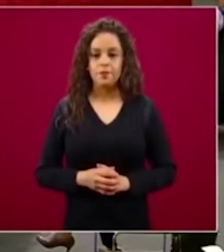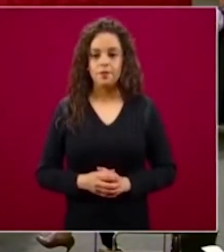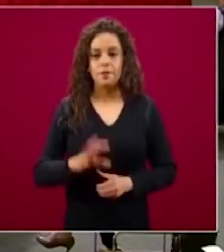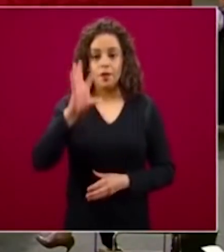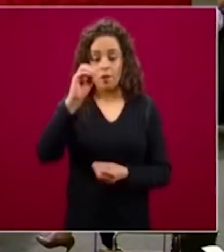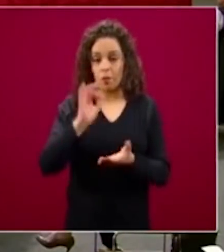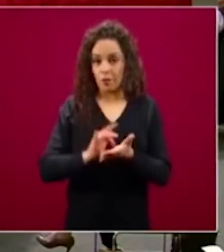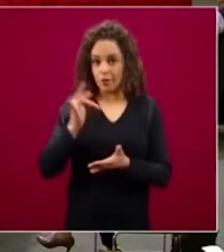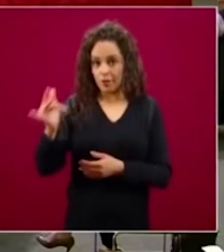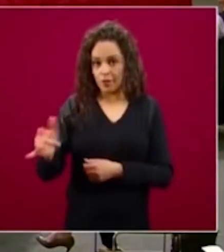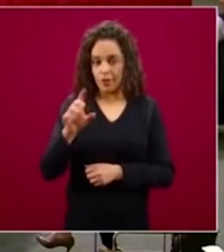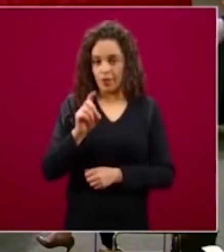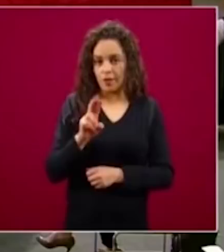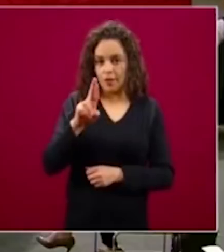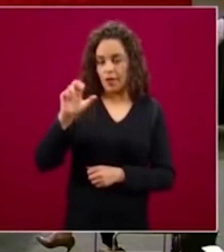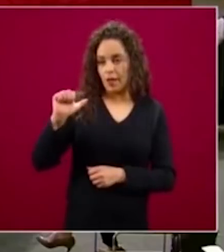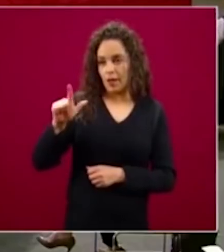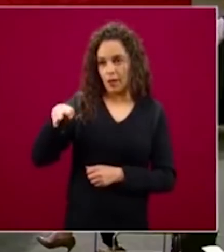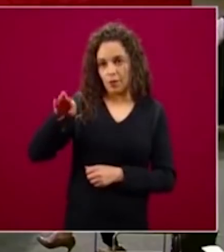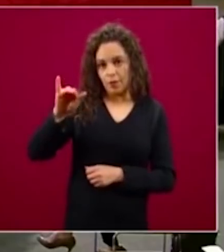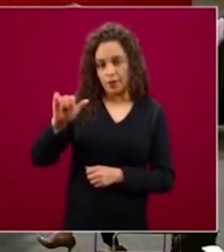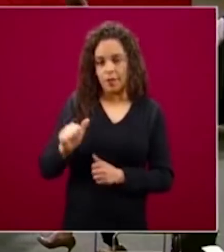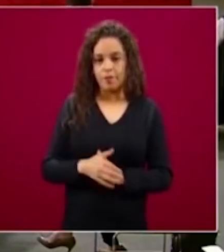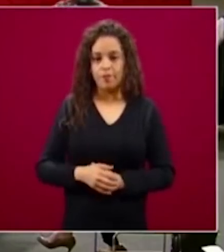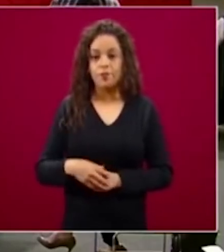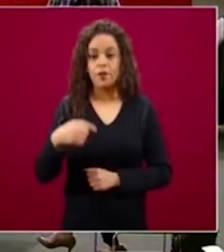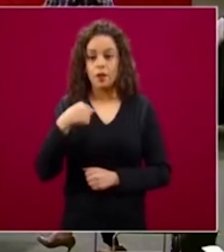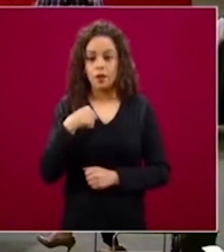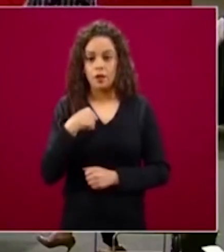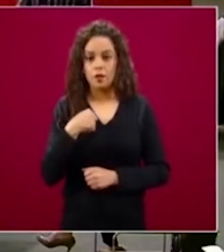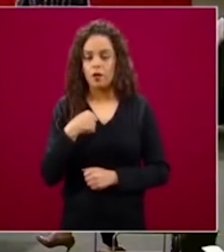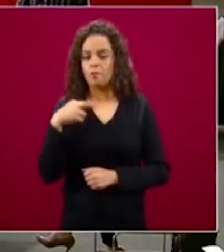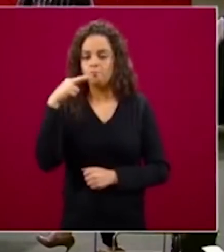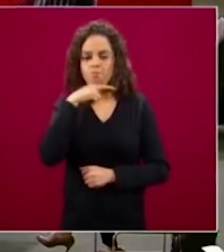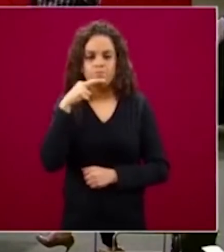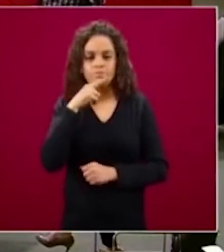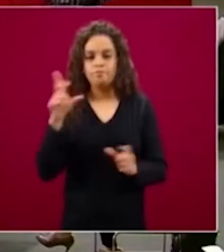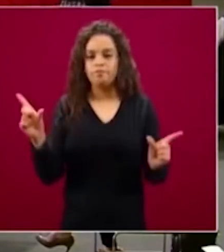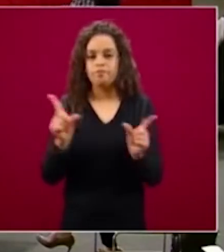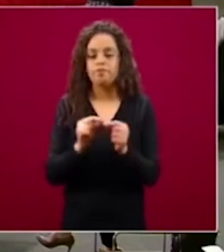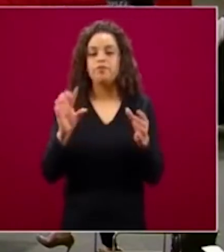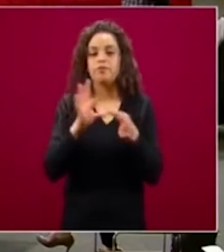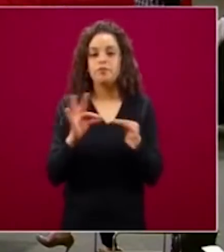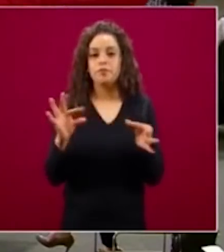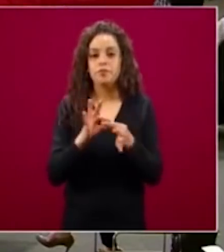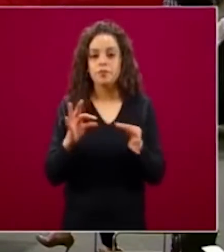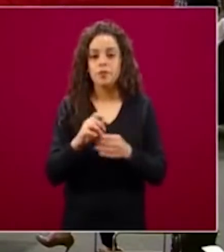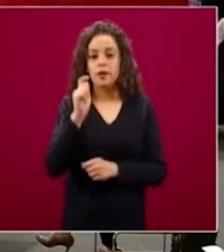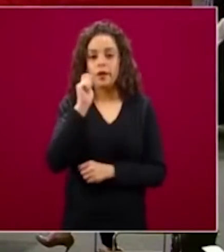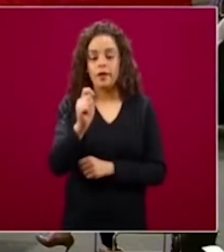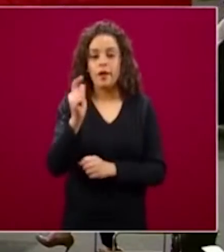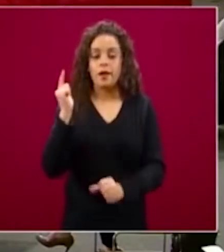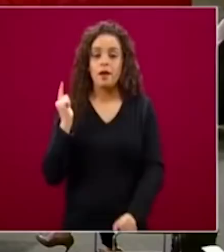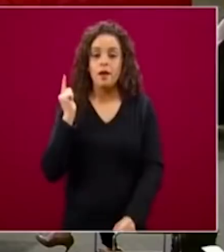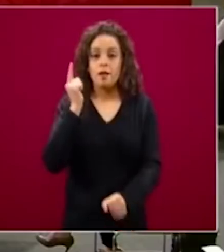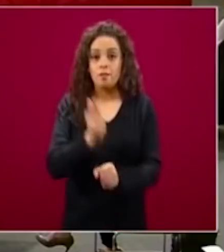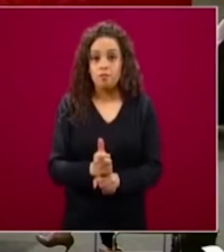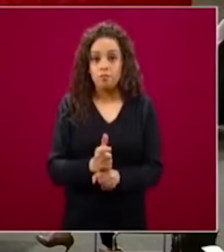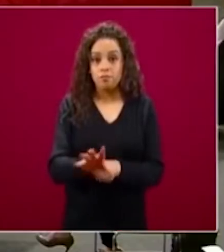Muchas gracias, doctor Alomía. Yo voy a intervenir muy brevemente para comentar un hallazgo de las